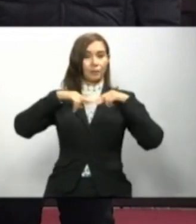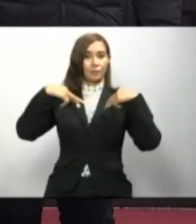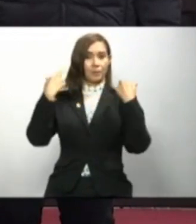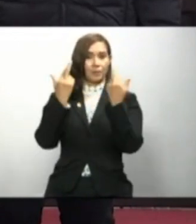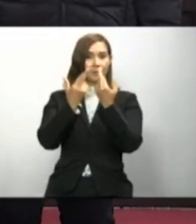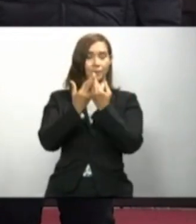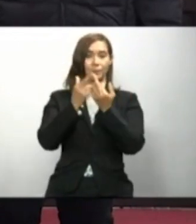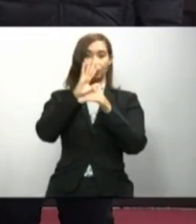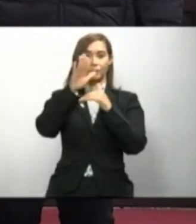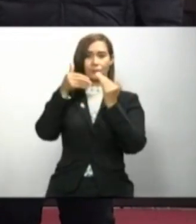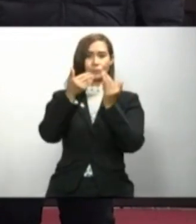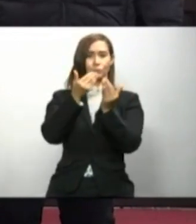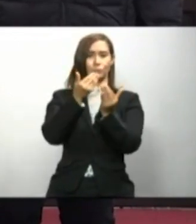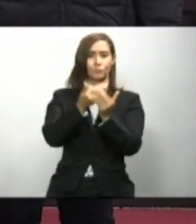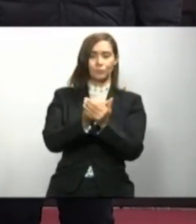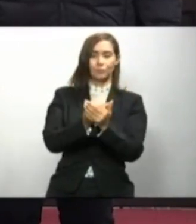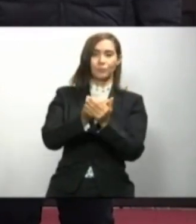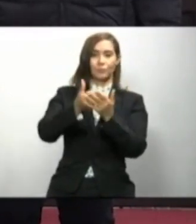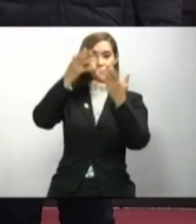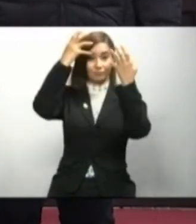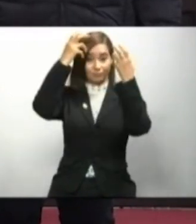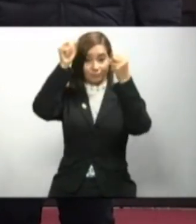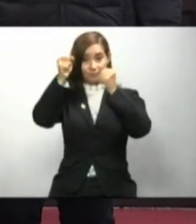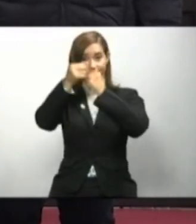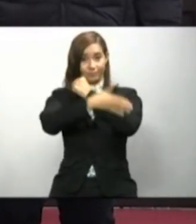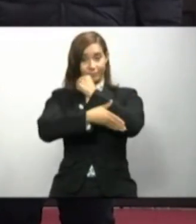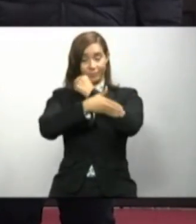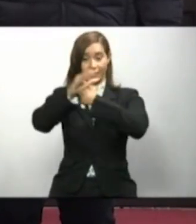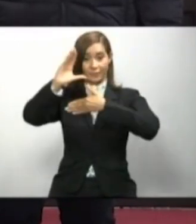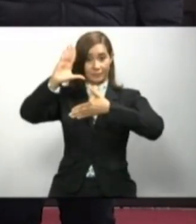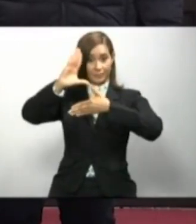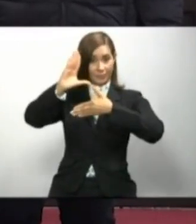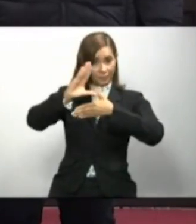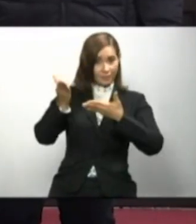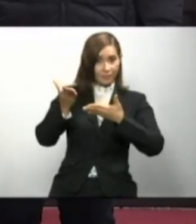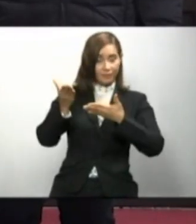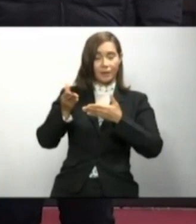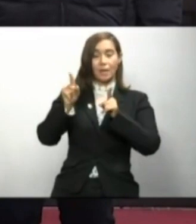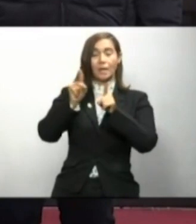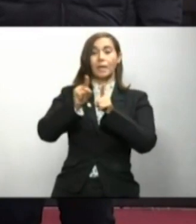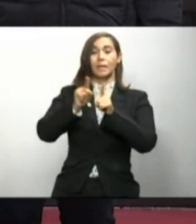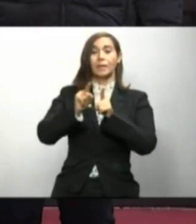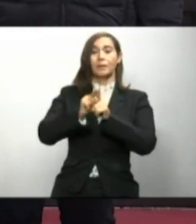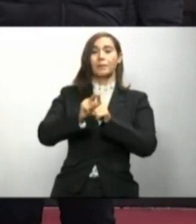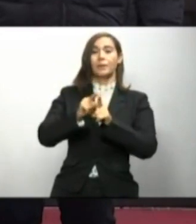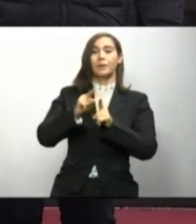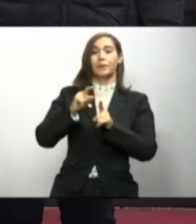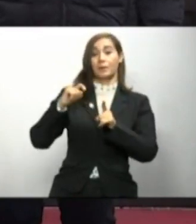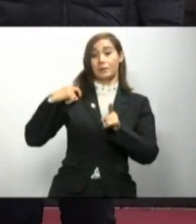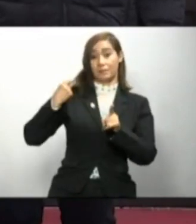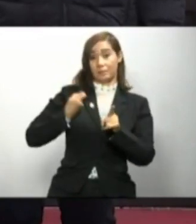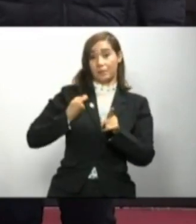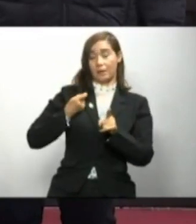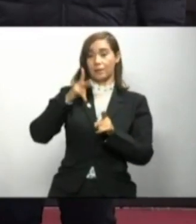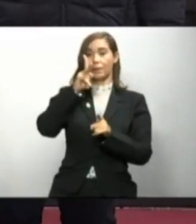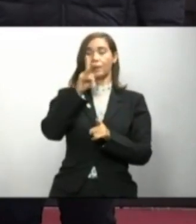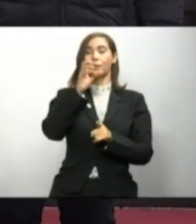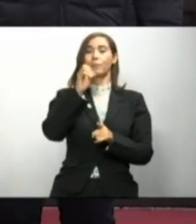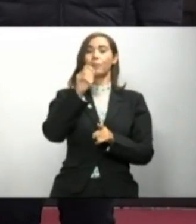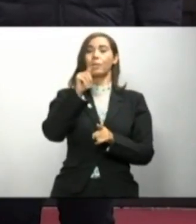iberoamérica donde obviamente también incluye a portugal y su presidente estaba ya